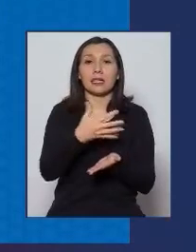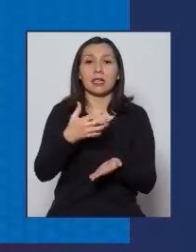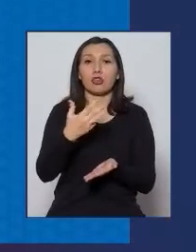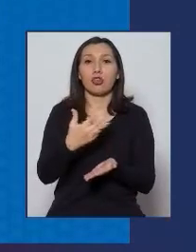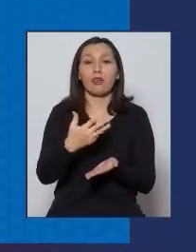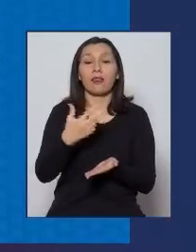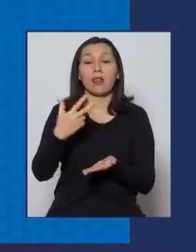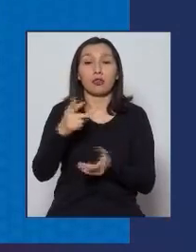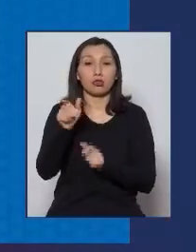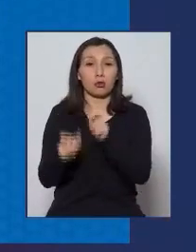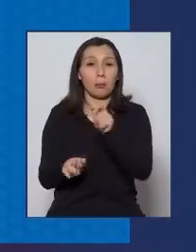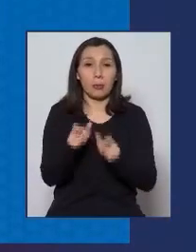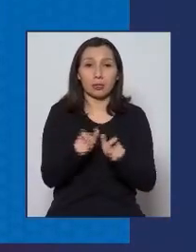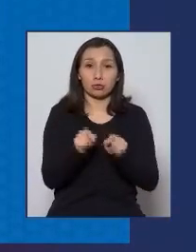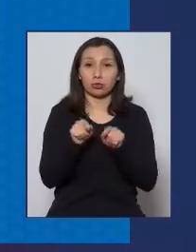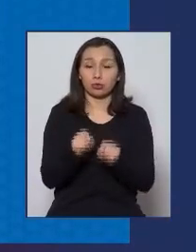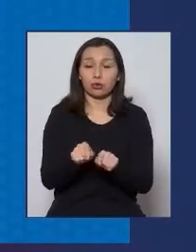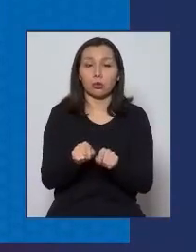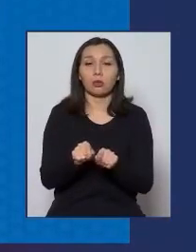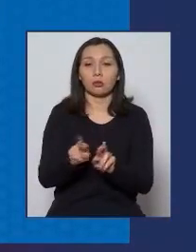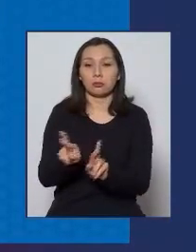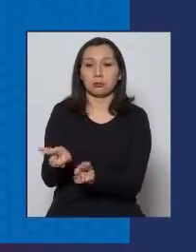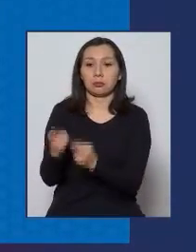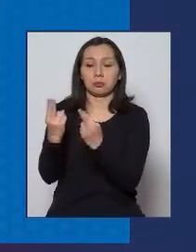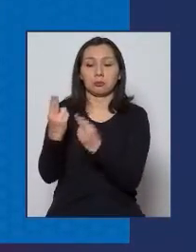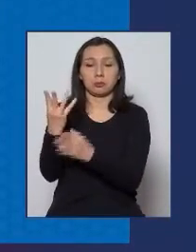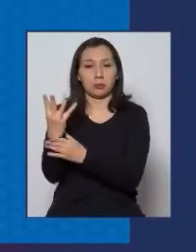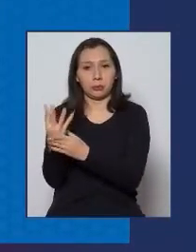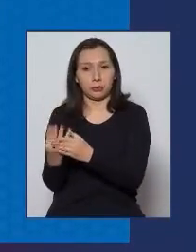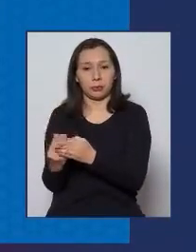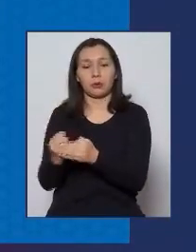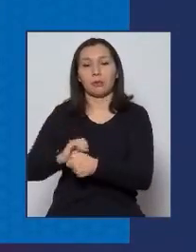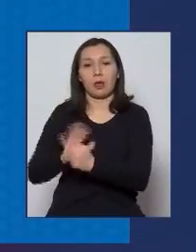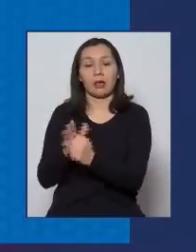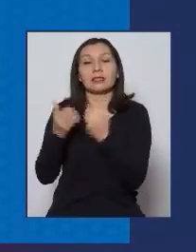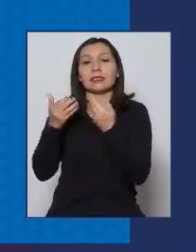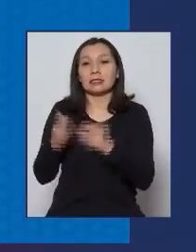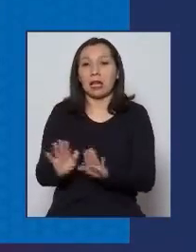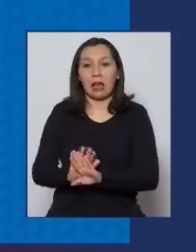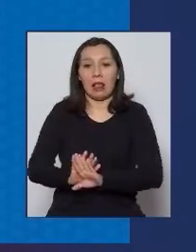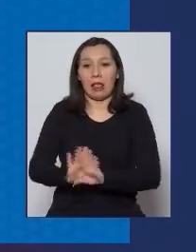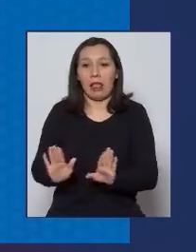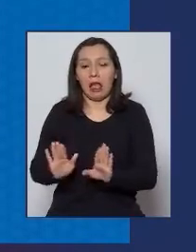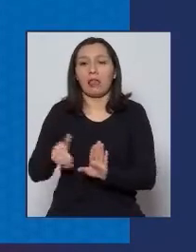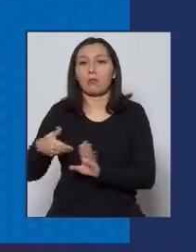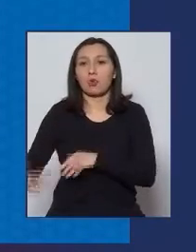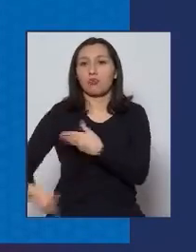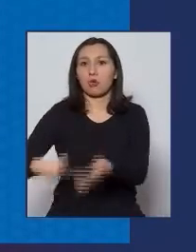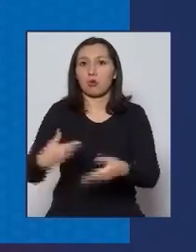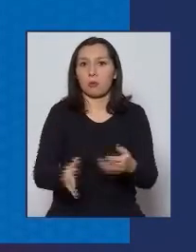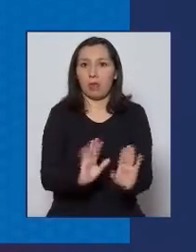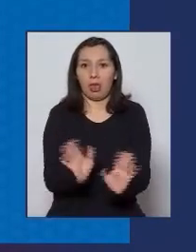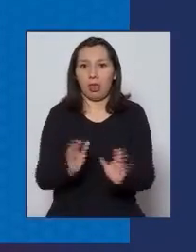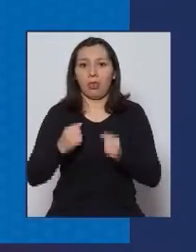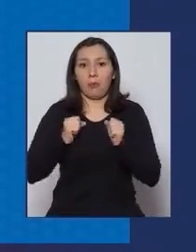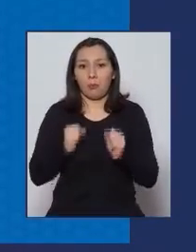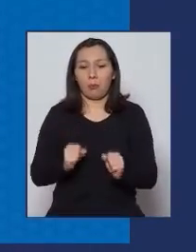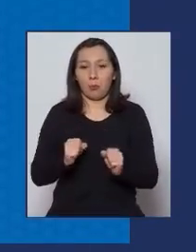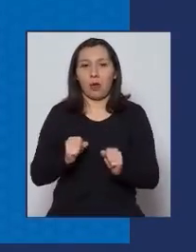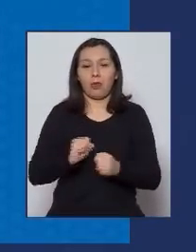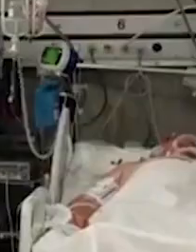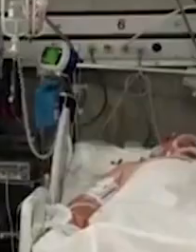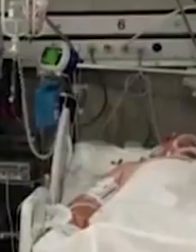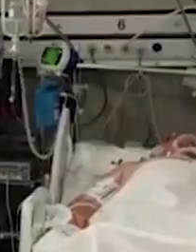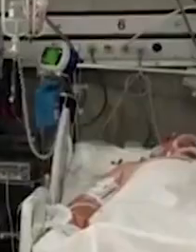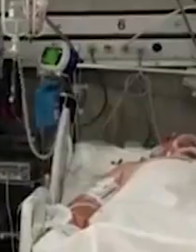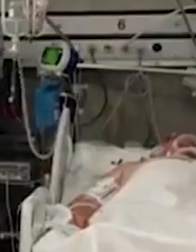98 personas perdón que se han recuperado esto quiere decir que ya no son contagiantes de coronavirus